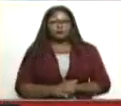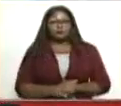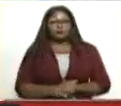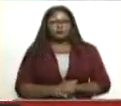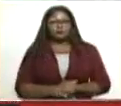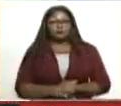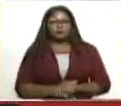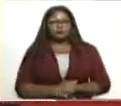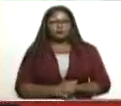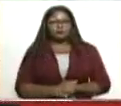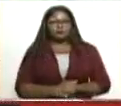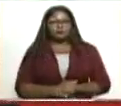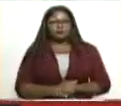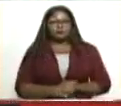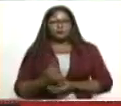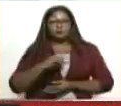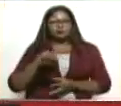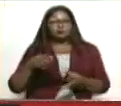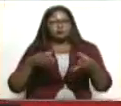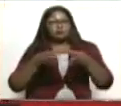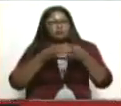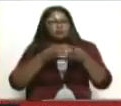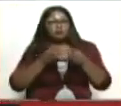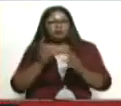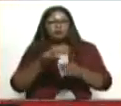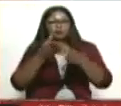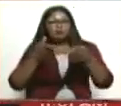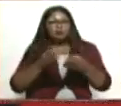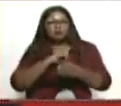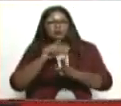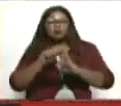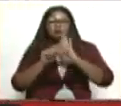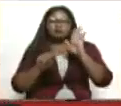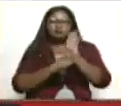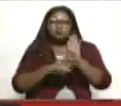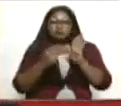A la delegación del gobierno nos animó el espíritu de la constituyente